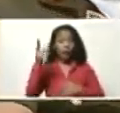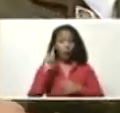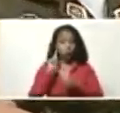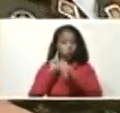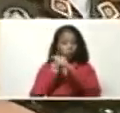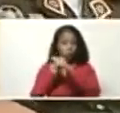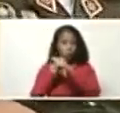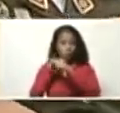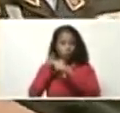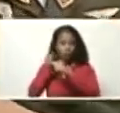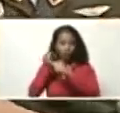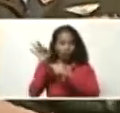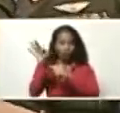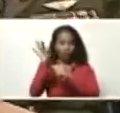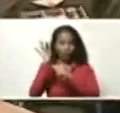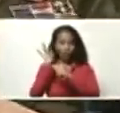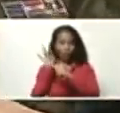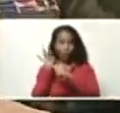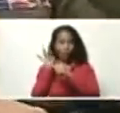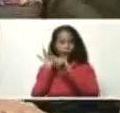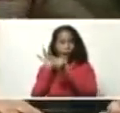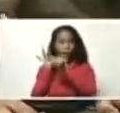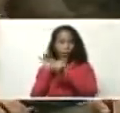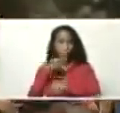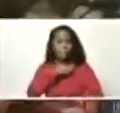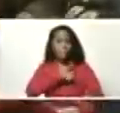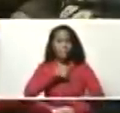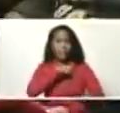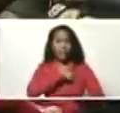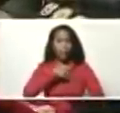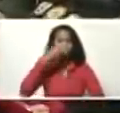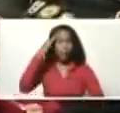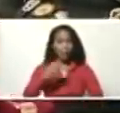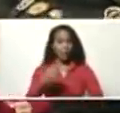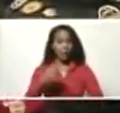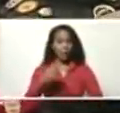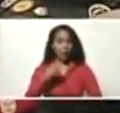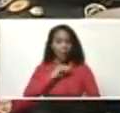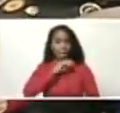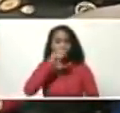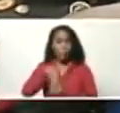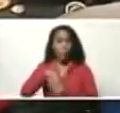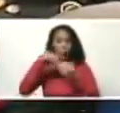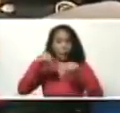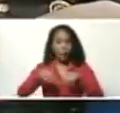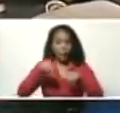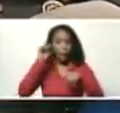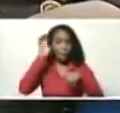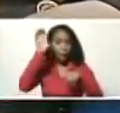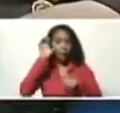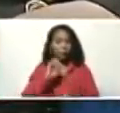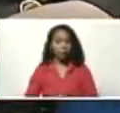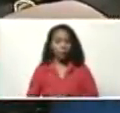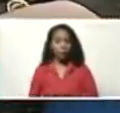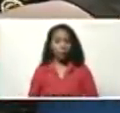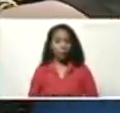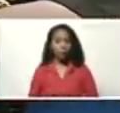marcaban. Era una misión militar de intervención de nuestro país.